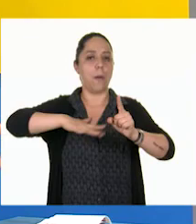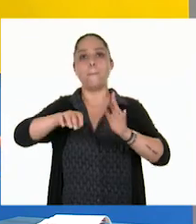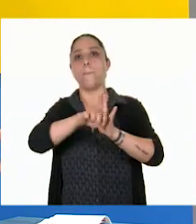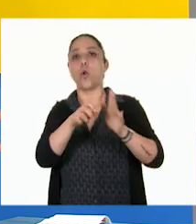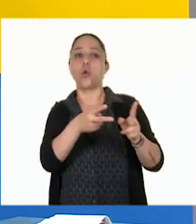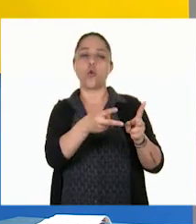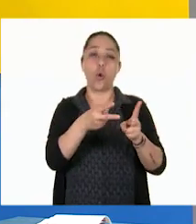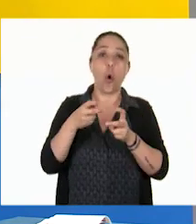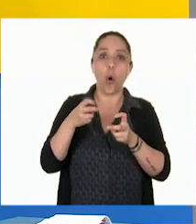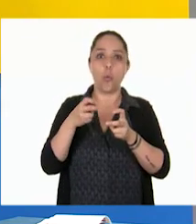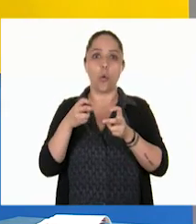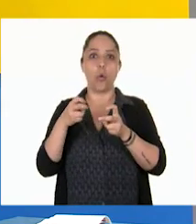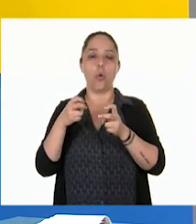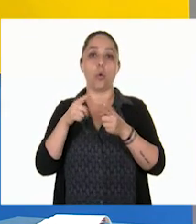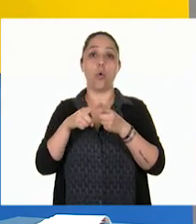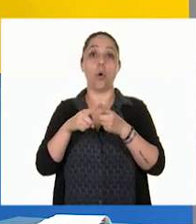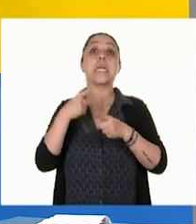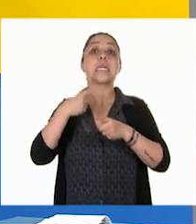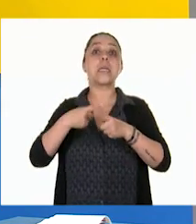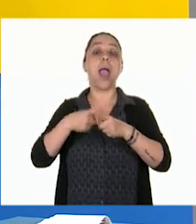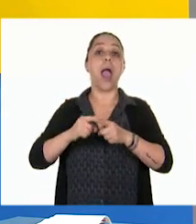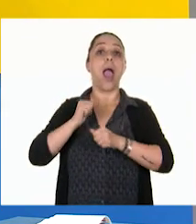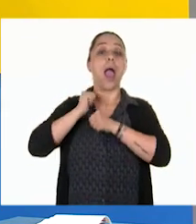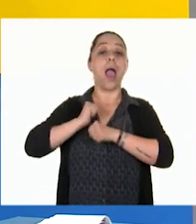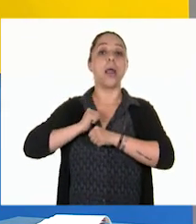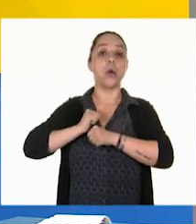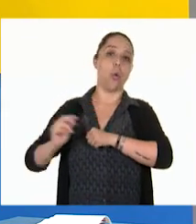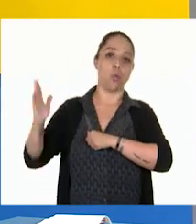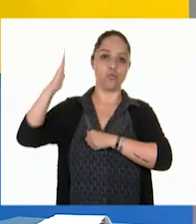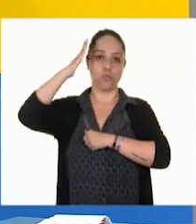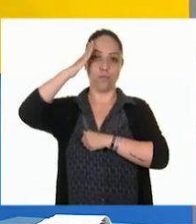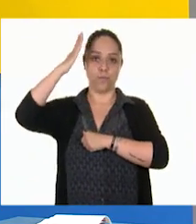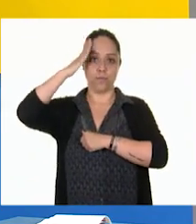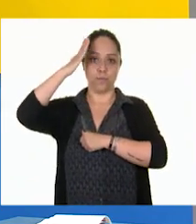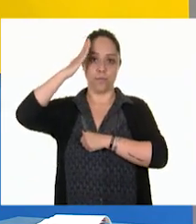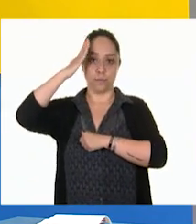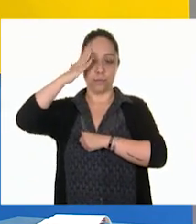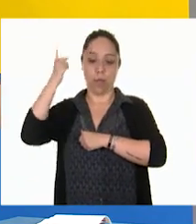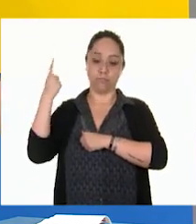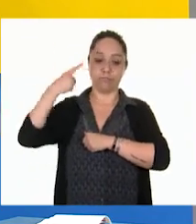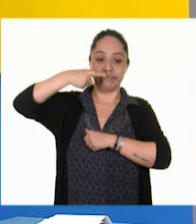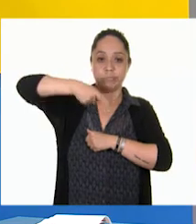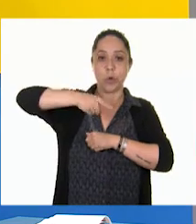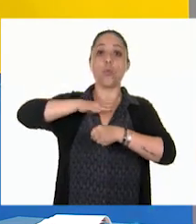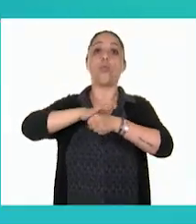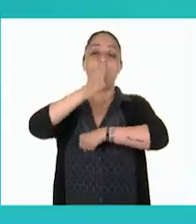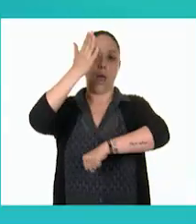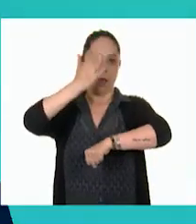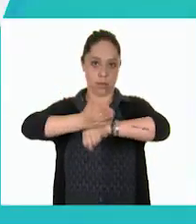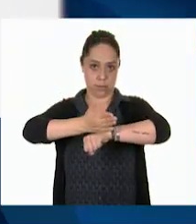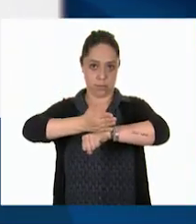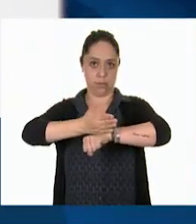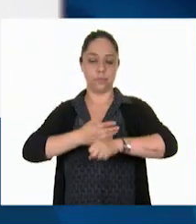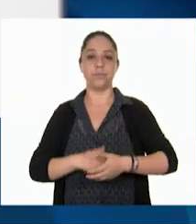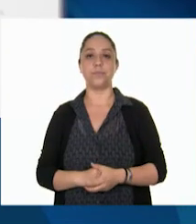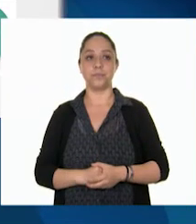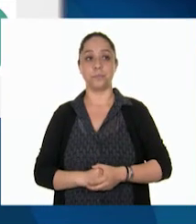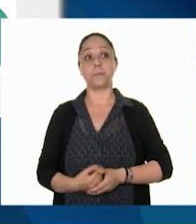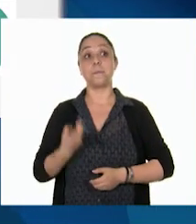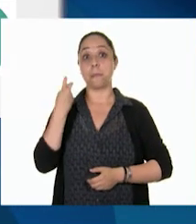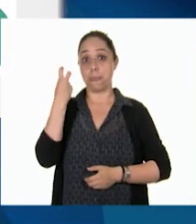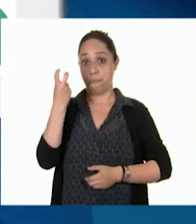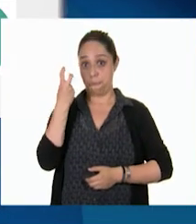robo, por ejemplo, las autoridades son quienes asignan esta sanción. Por